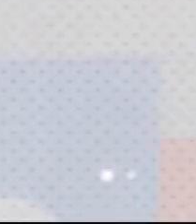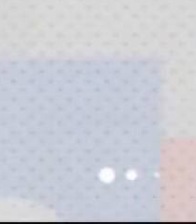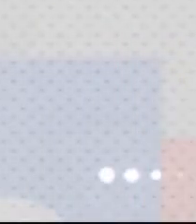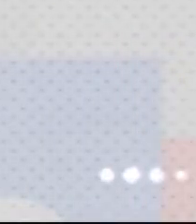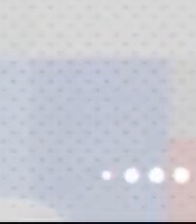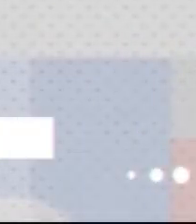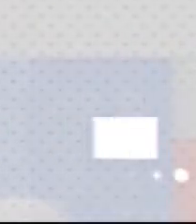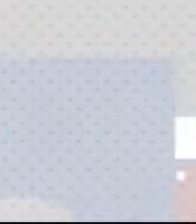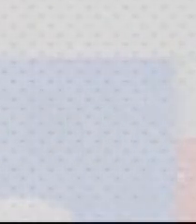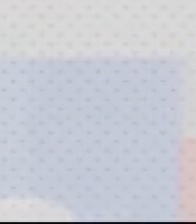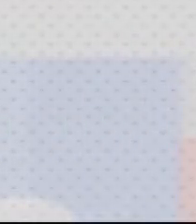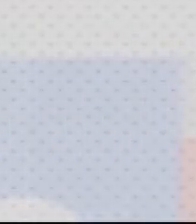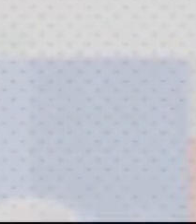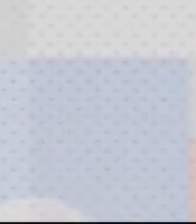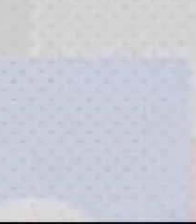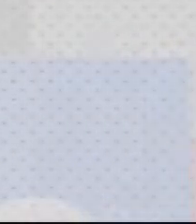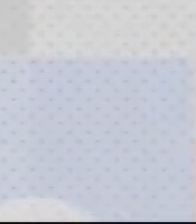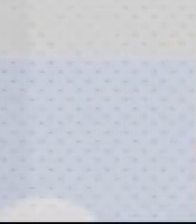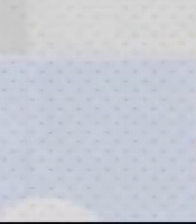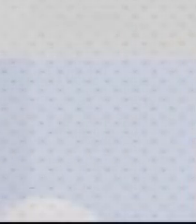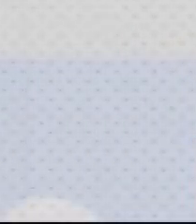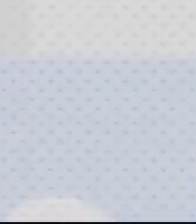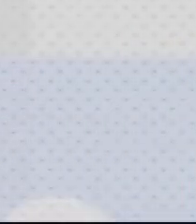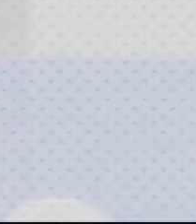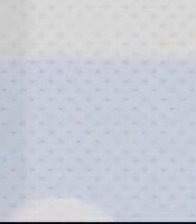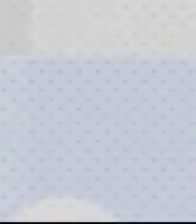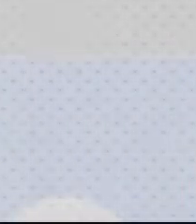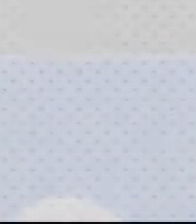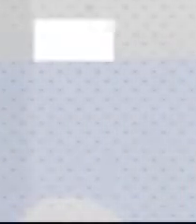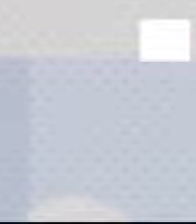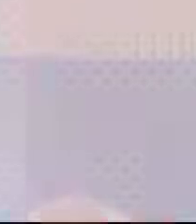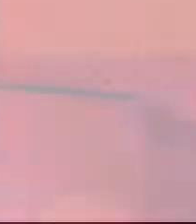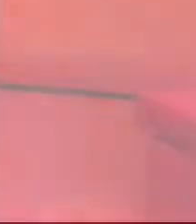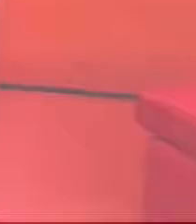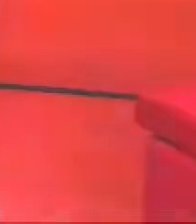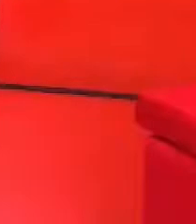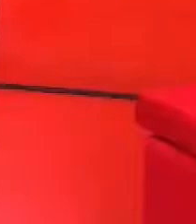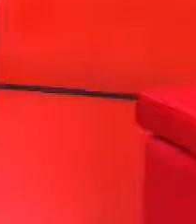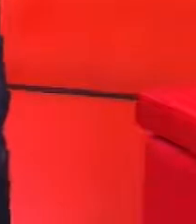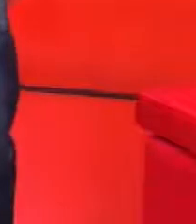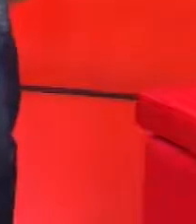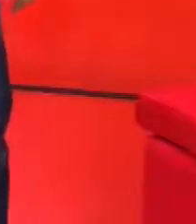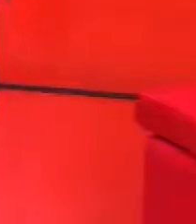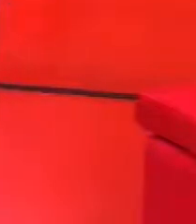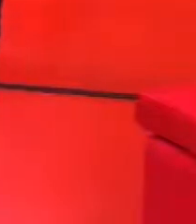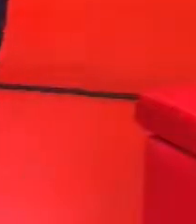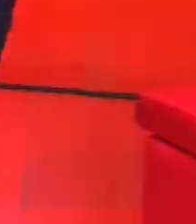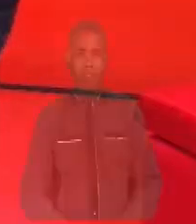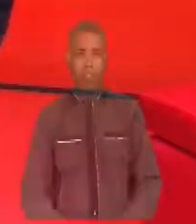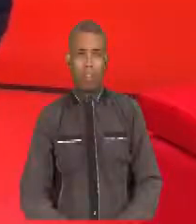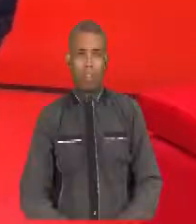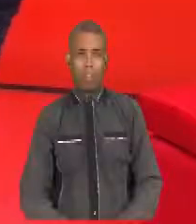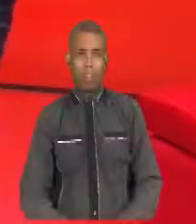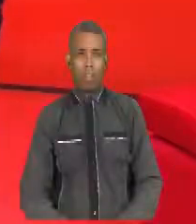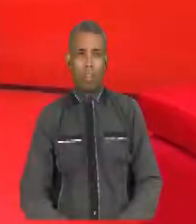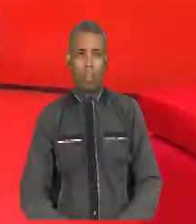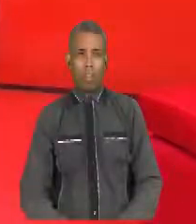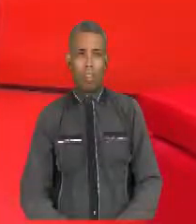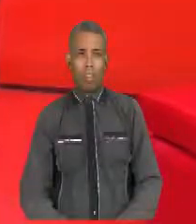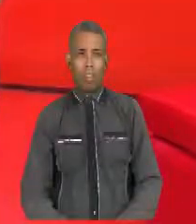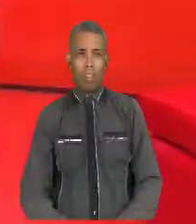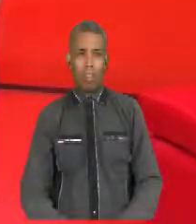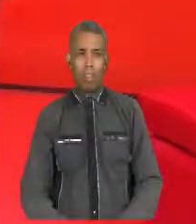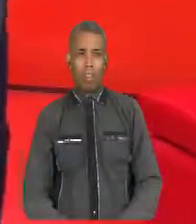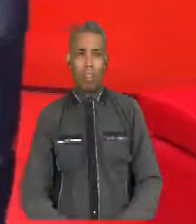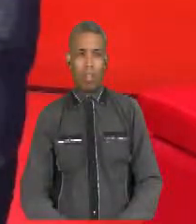Yeah. sigo aquí y volví con